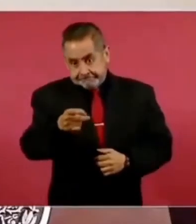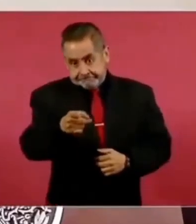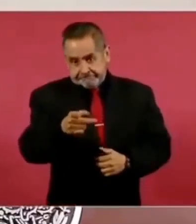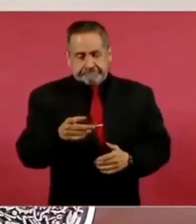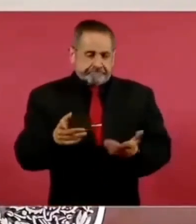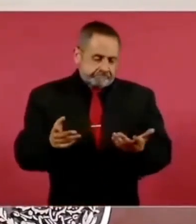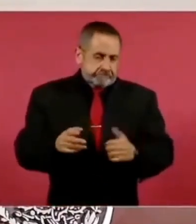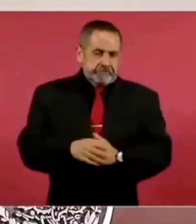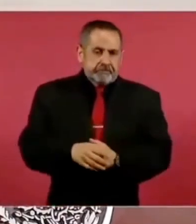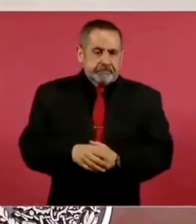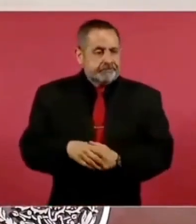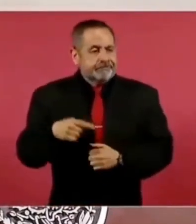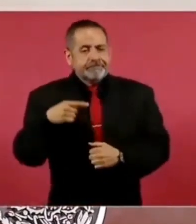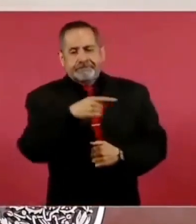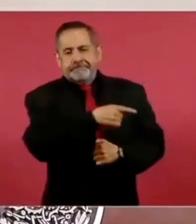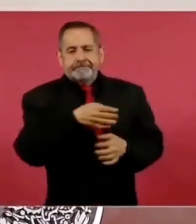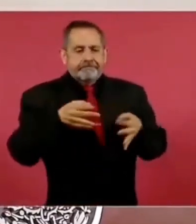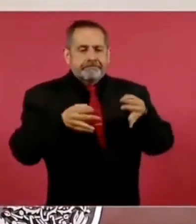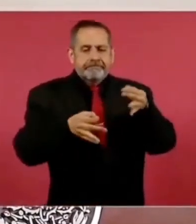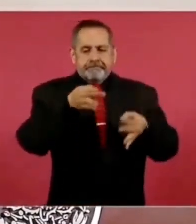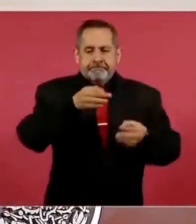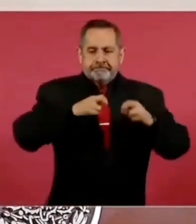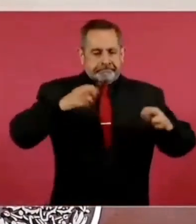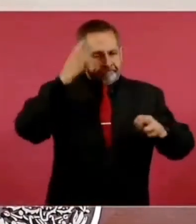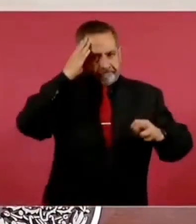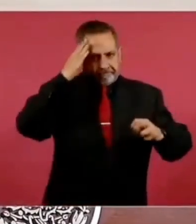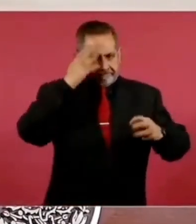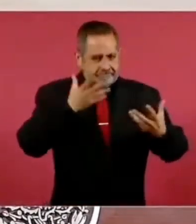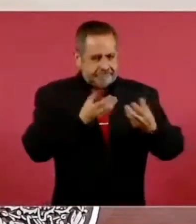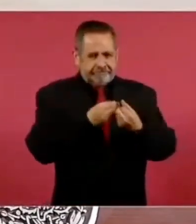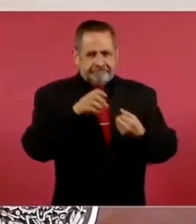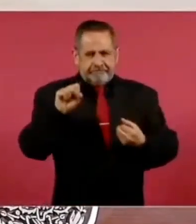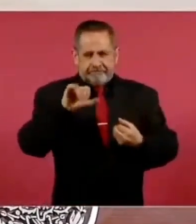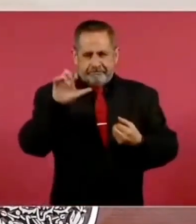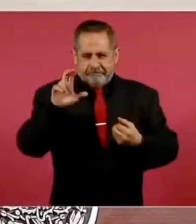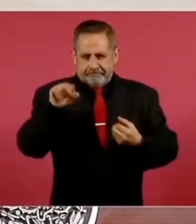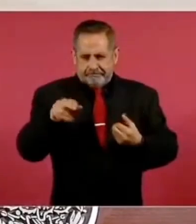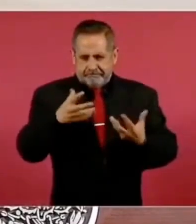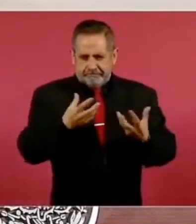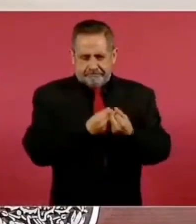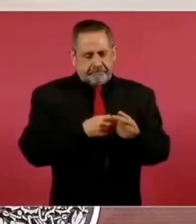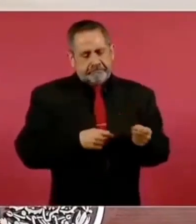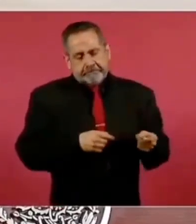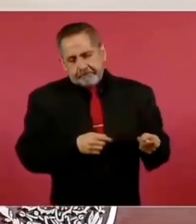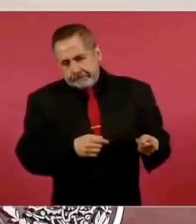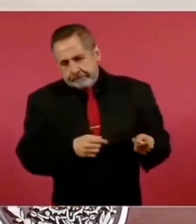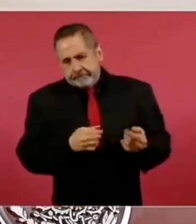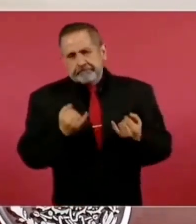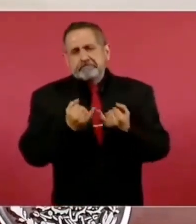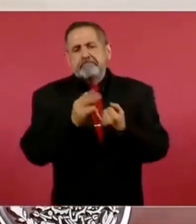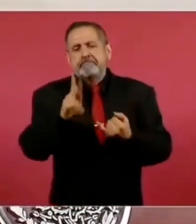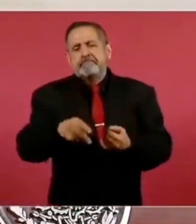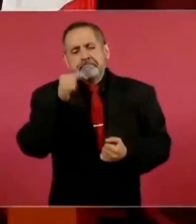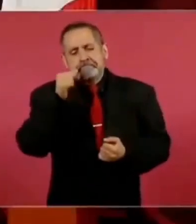Entonces los ministros que actúan como pasó